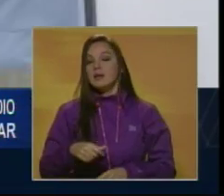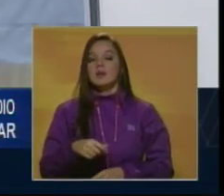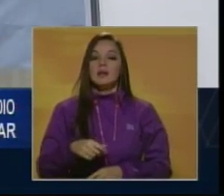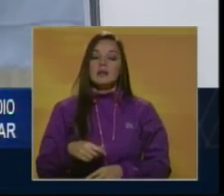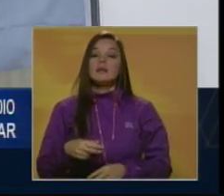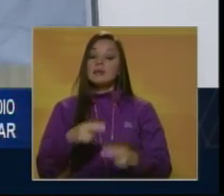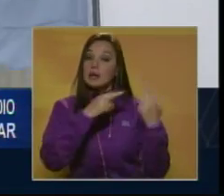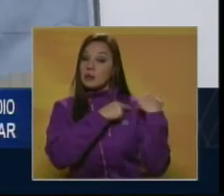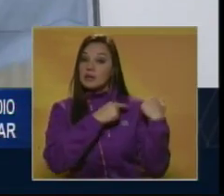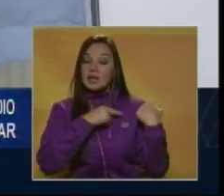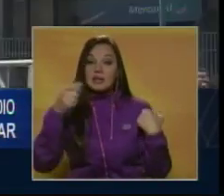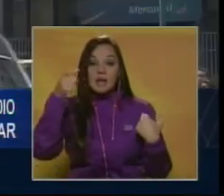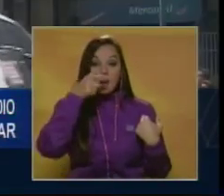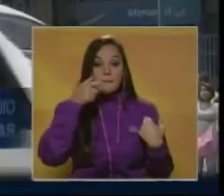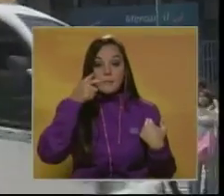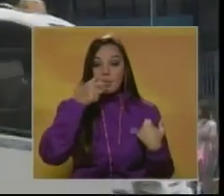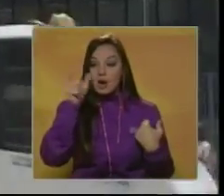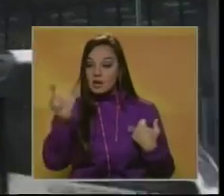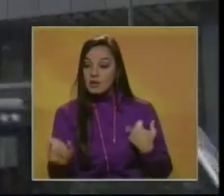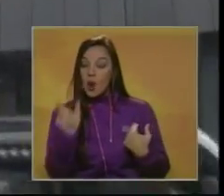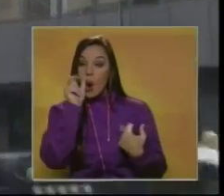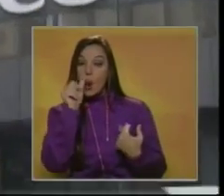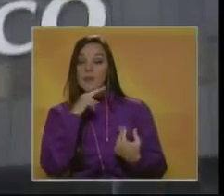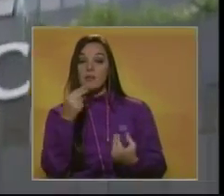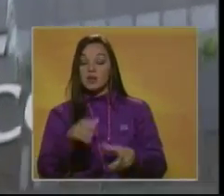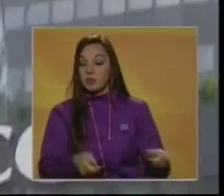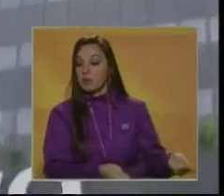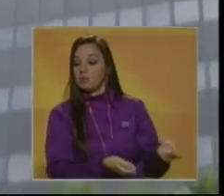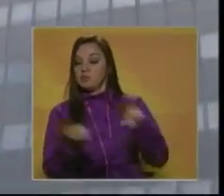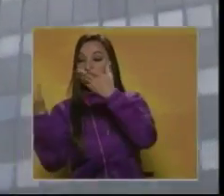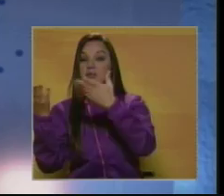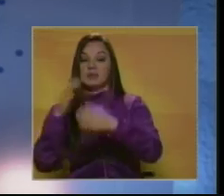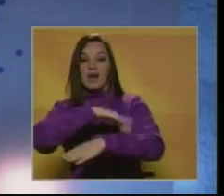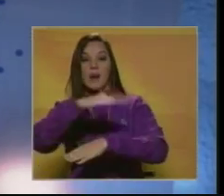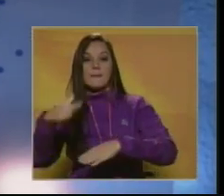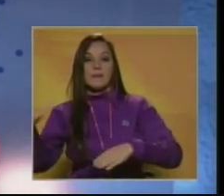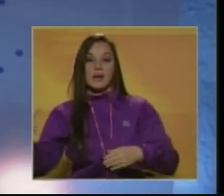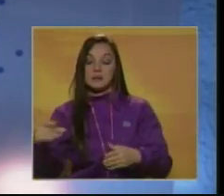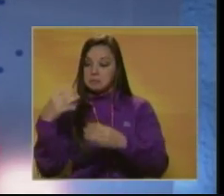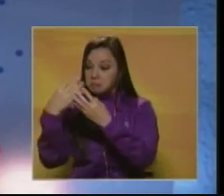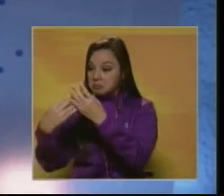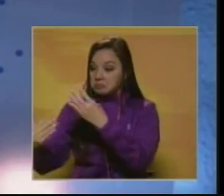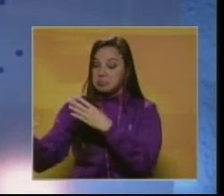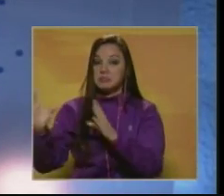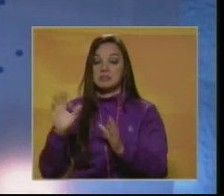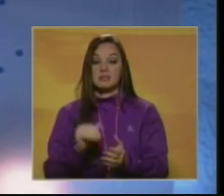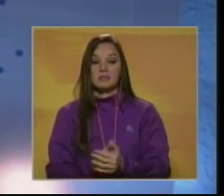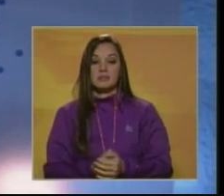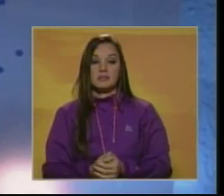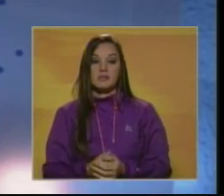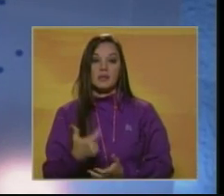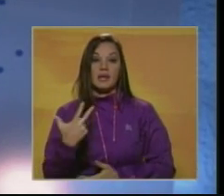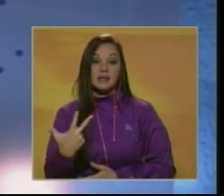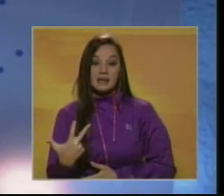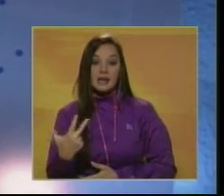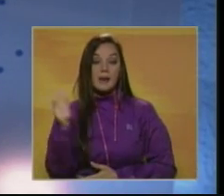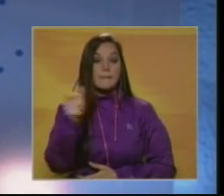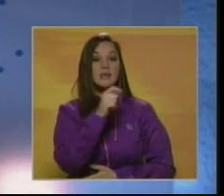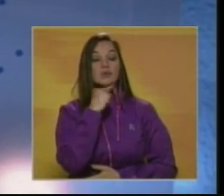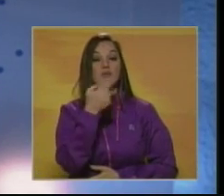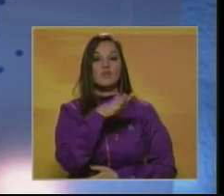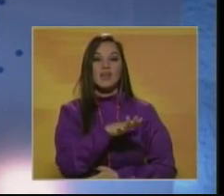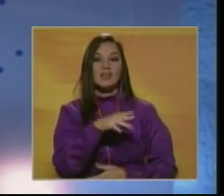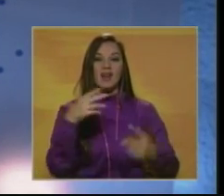encuentran en la búsqueda del cuerpo de González, que fue lanzado al mar. Tras la muerte de 3 personas en un motín en el